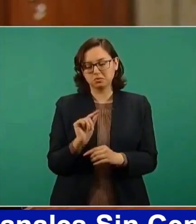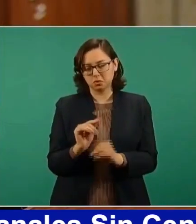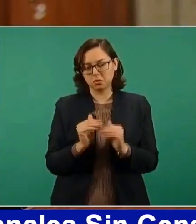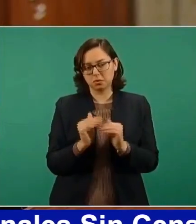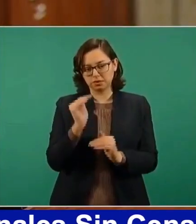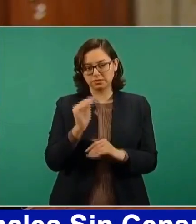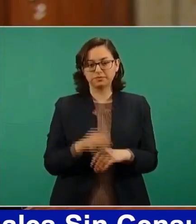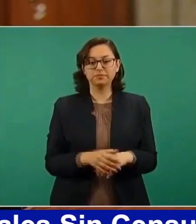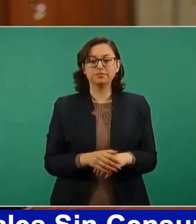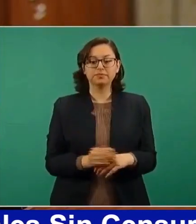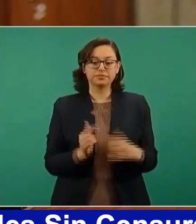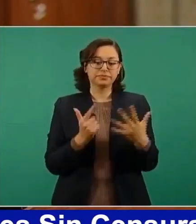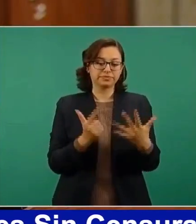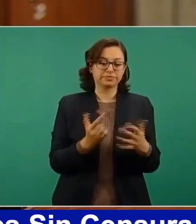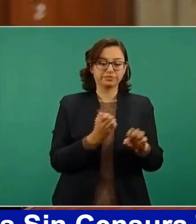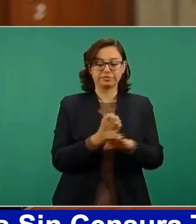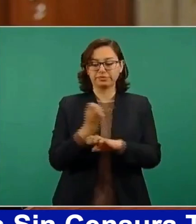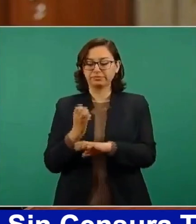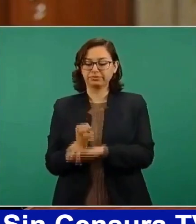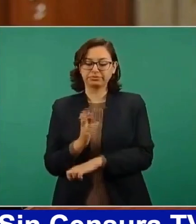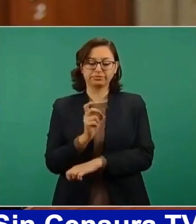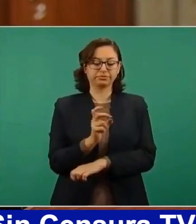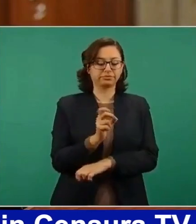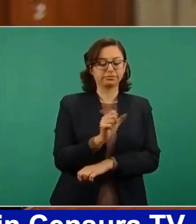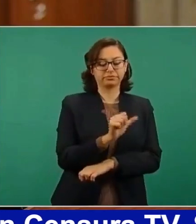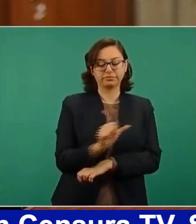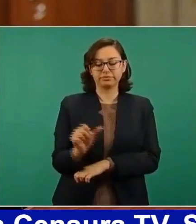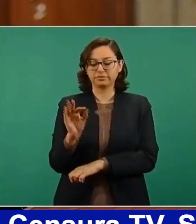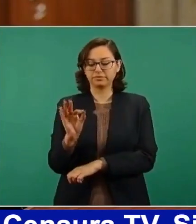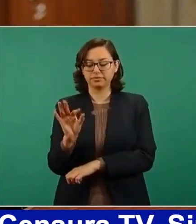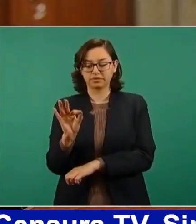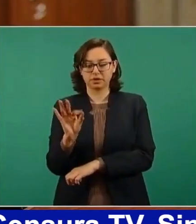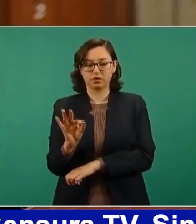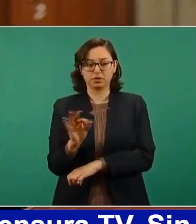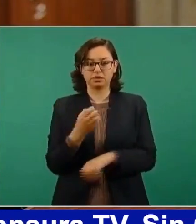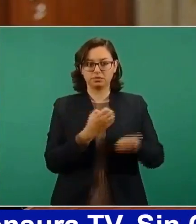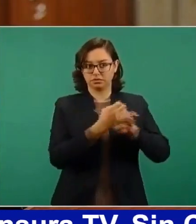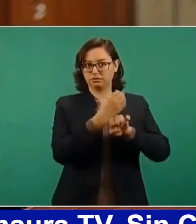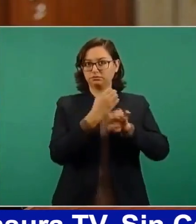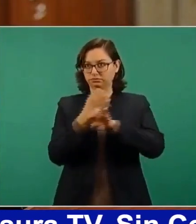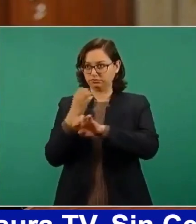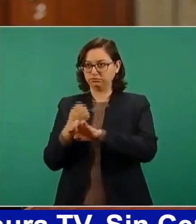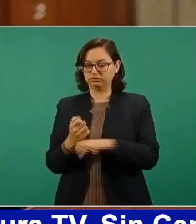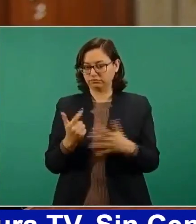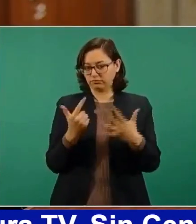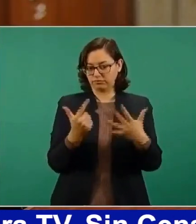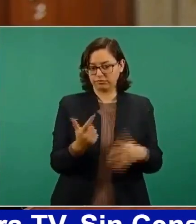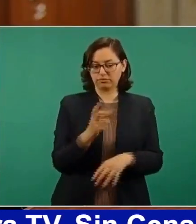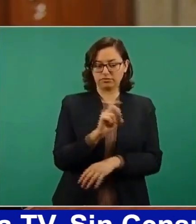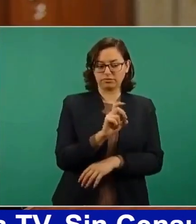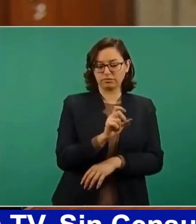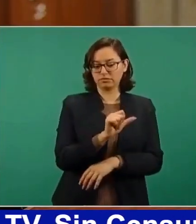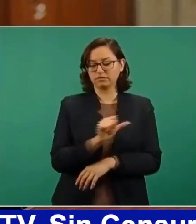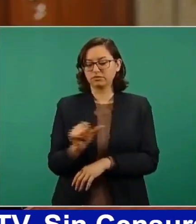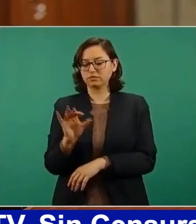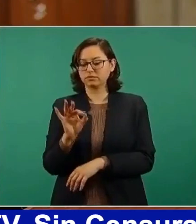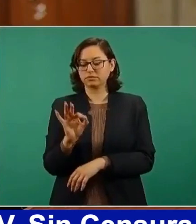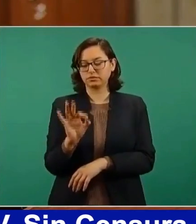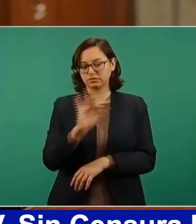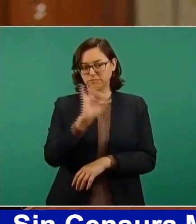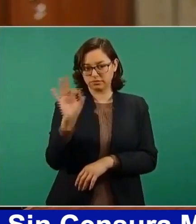7 tienen entre 30 y 40, recuerden que esto lo dividimos todavía en un segmento más para poder dar